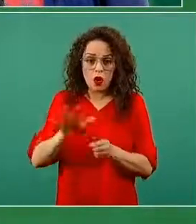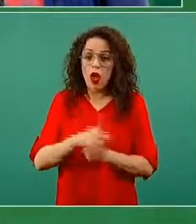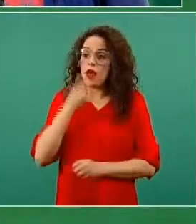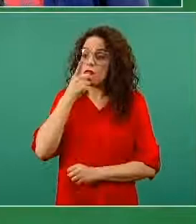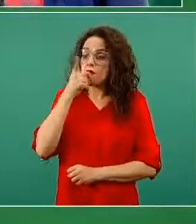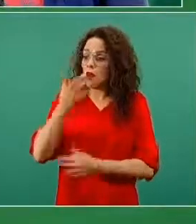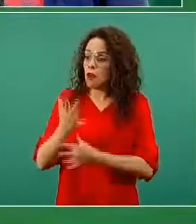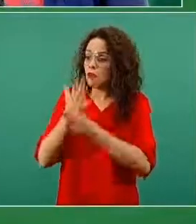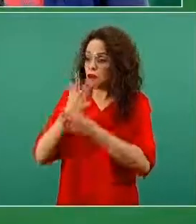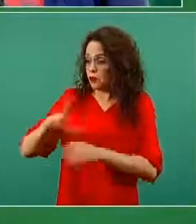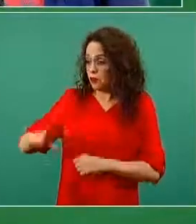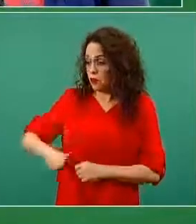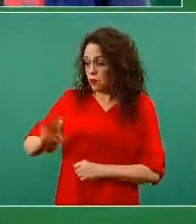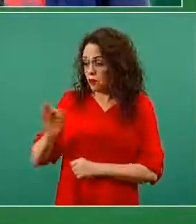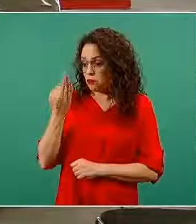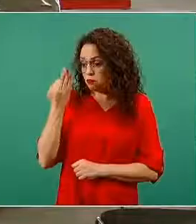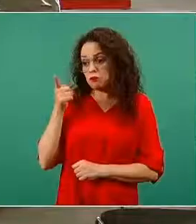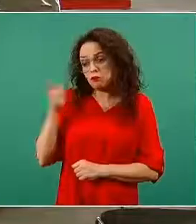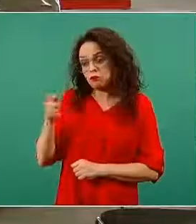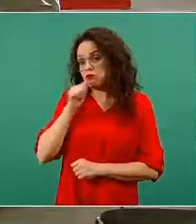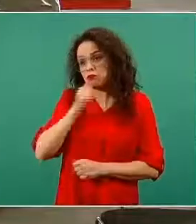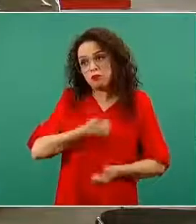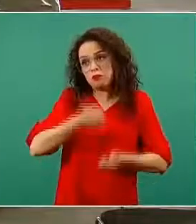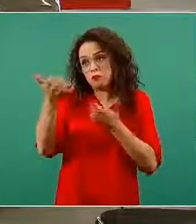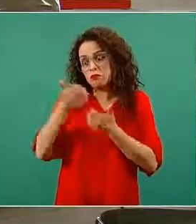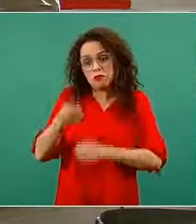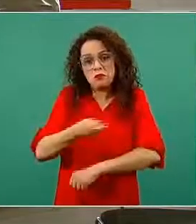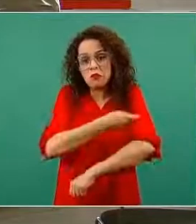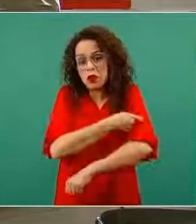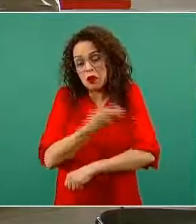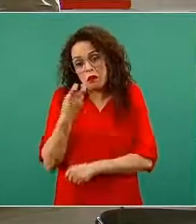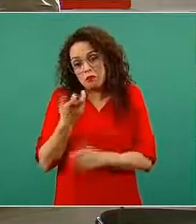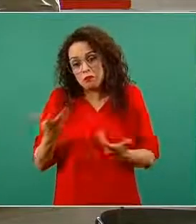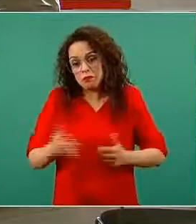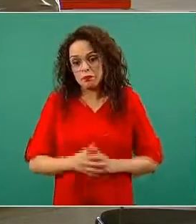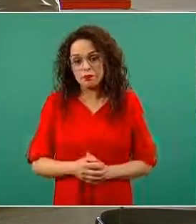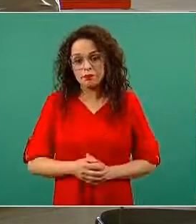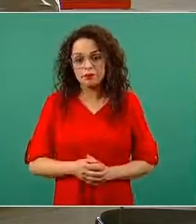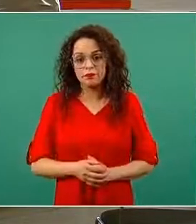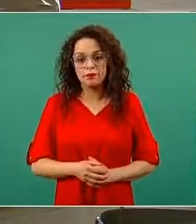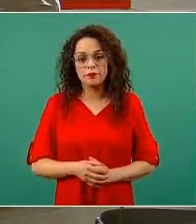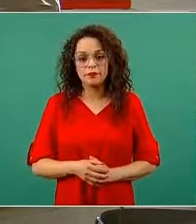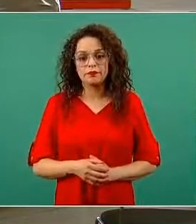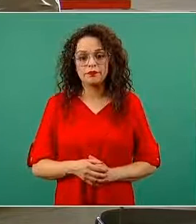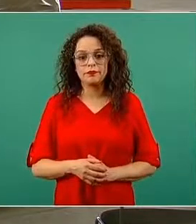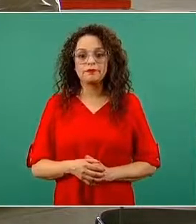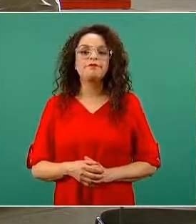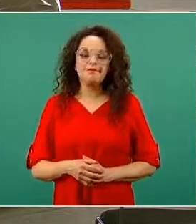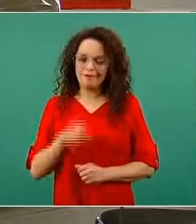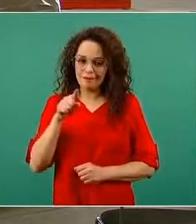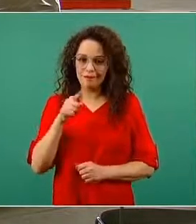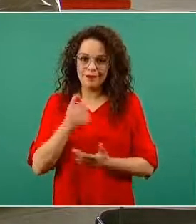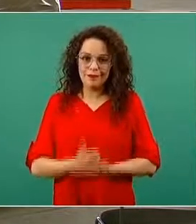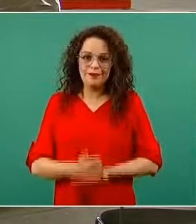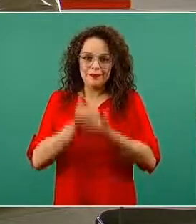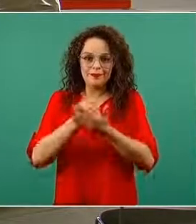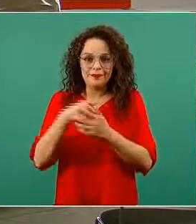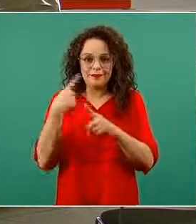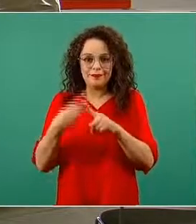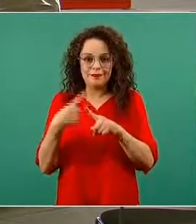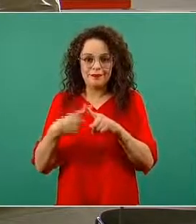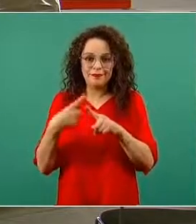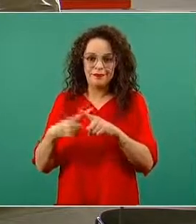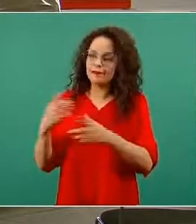el que no ha hecho llegar las vacunas. Perfecto, y aquí seguramente José Luis nos puede ayudar.